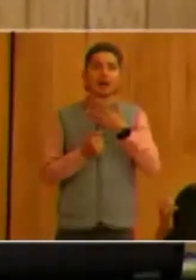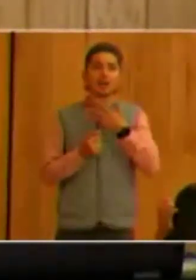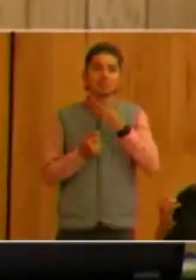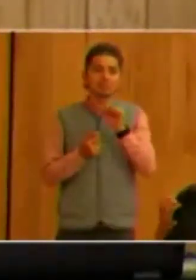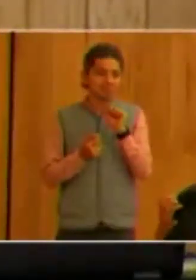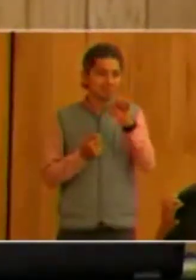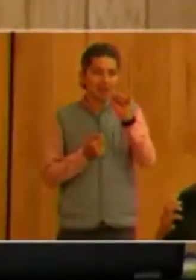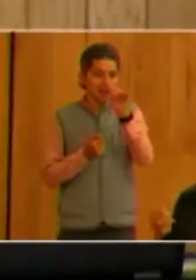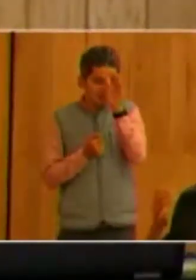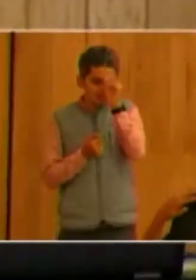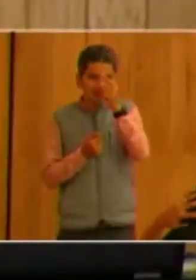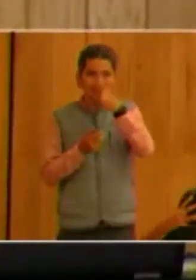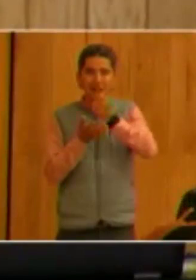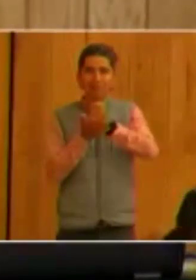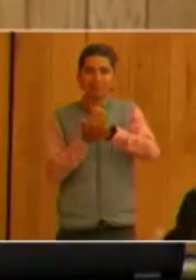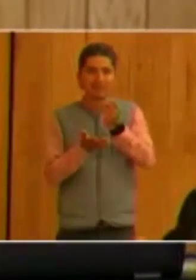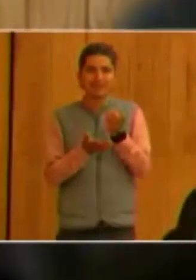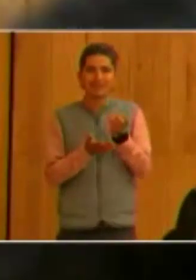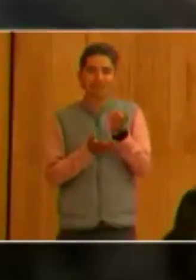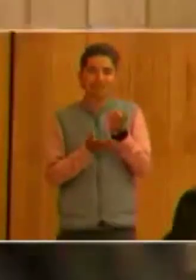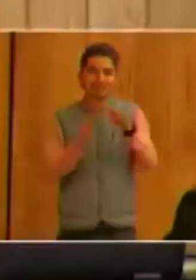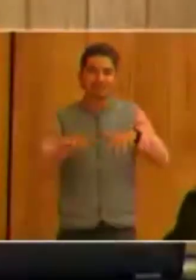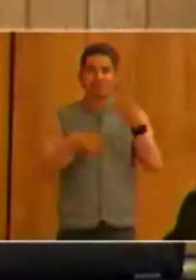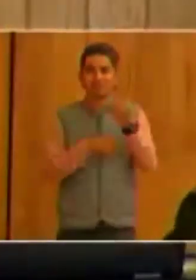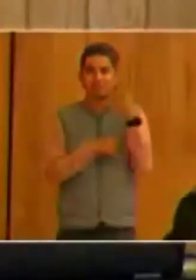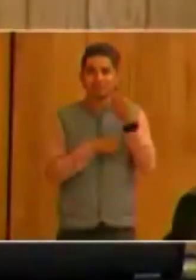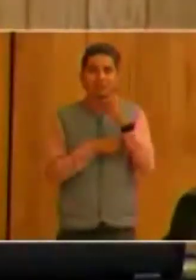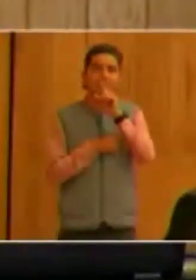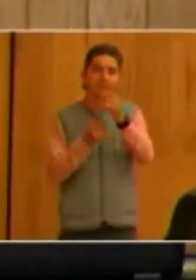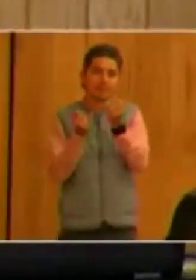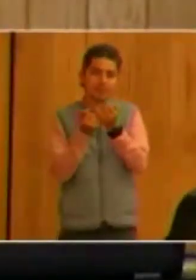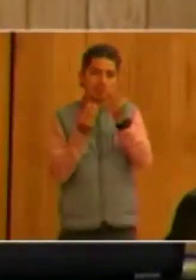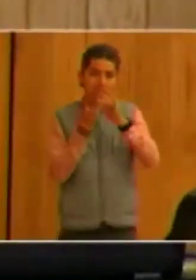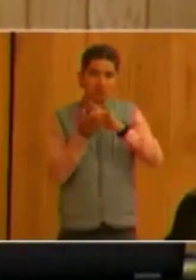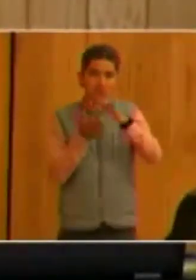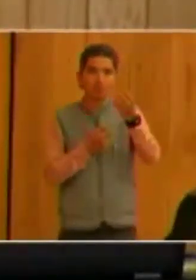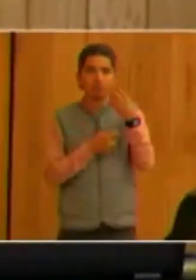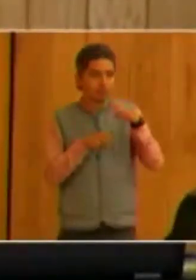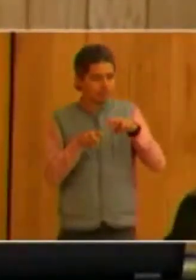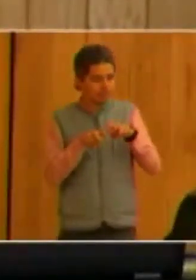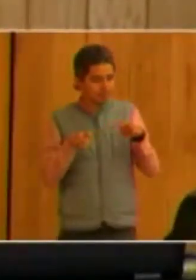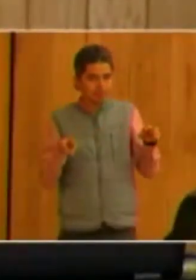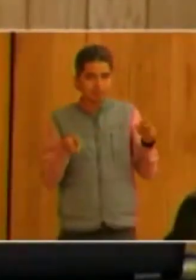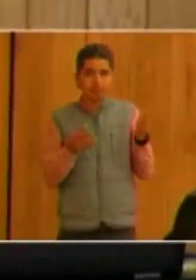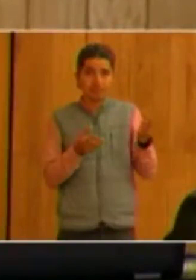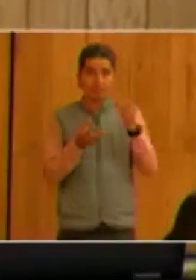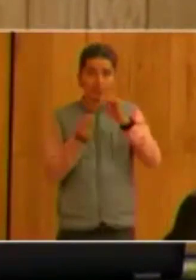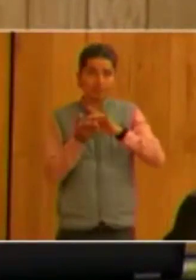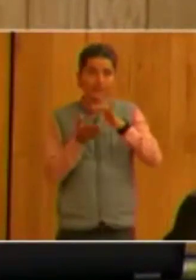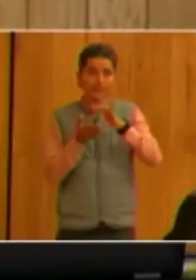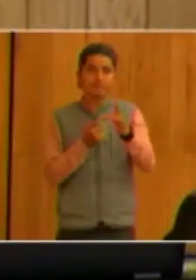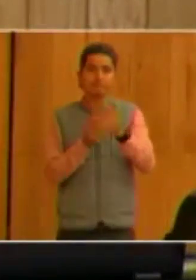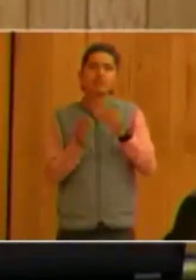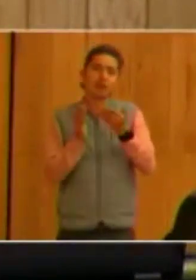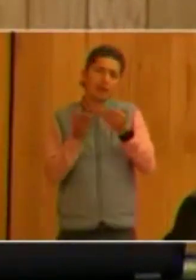autorizar esta conferencia. Agradezco también a las ponentes. Y pues vamos